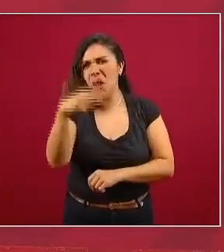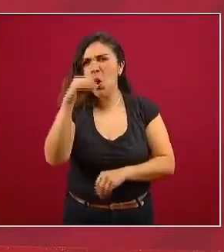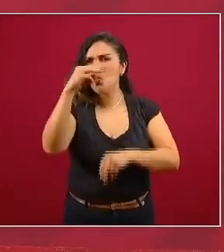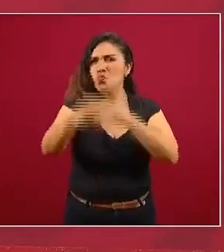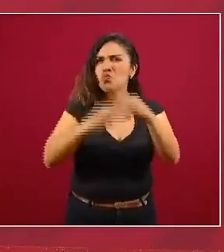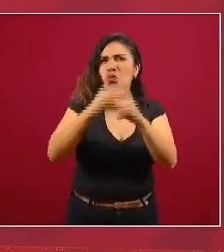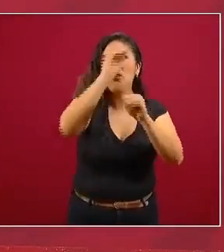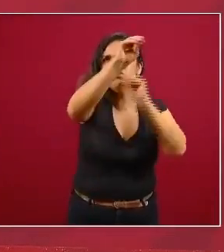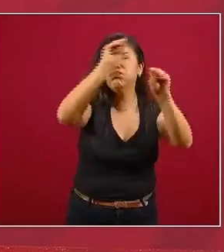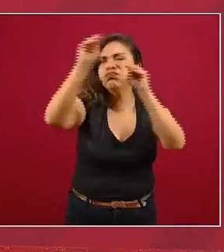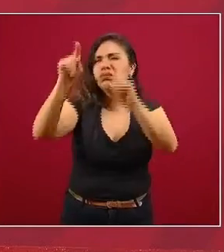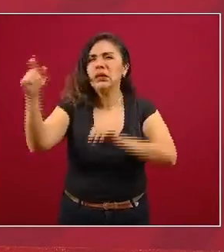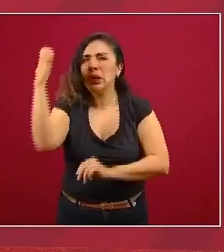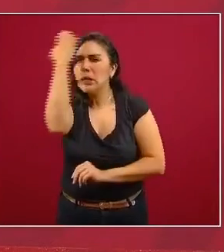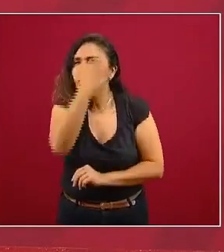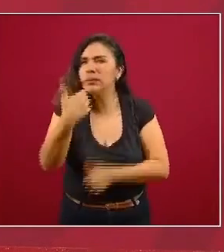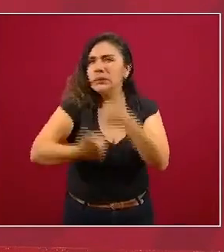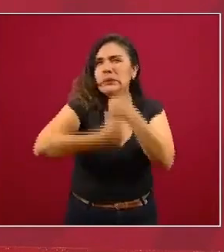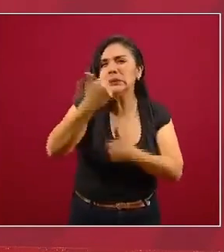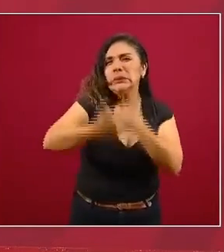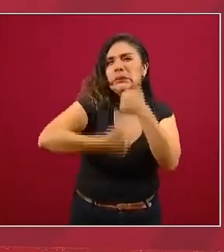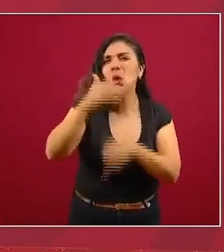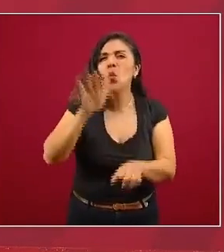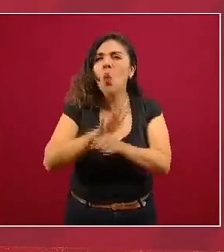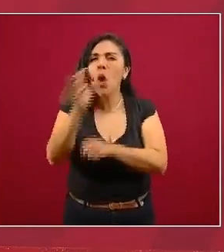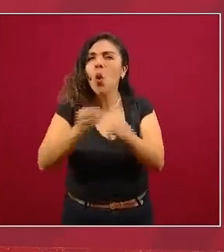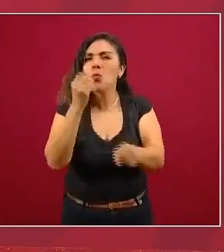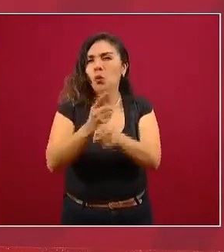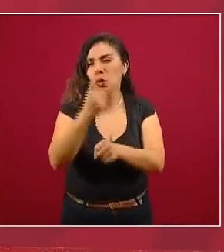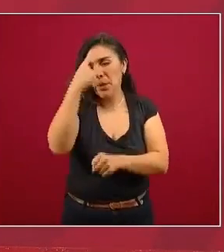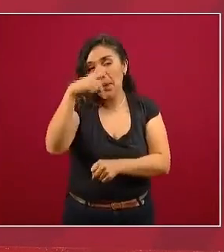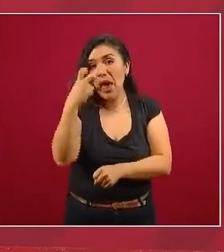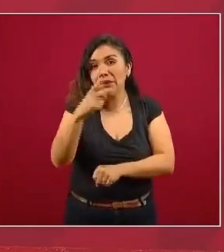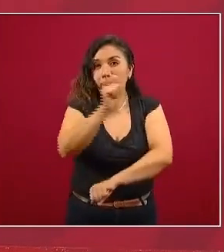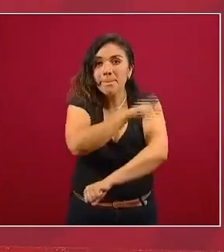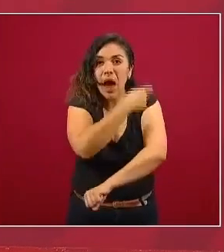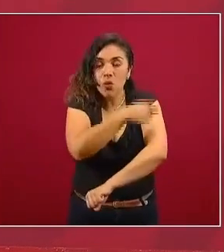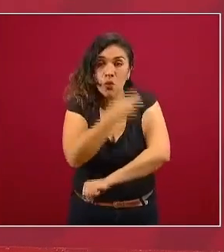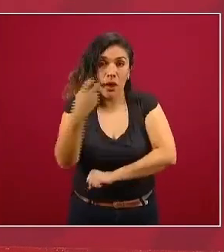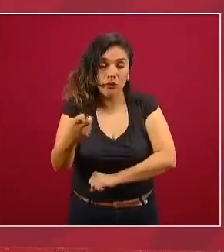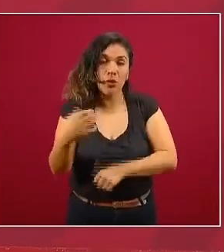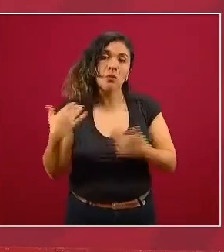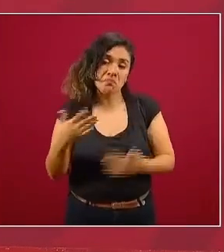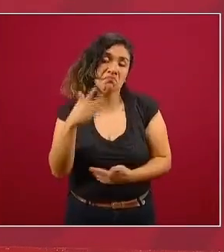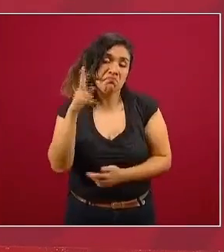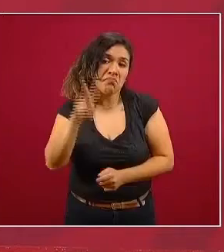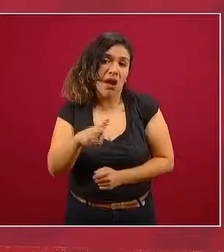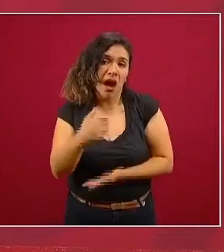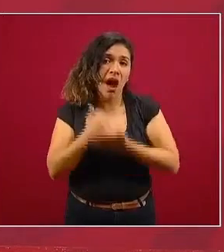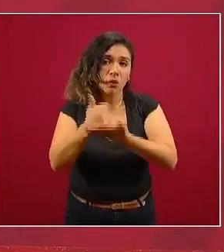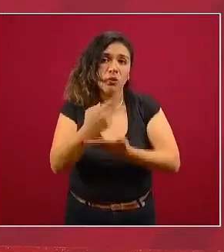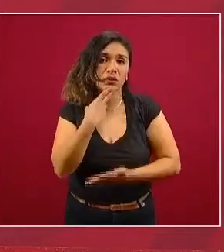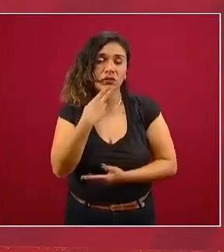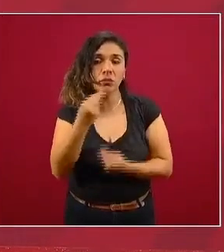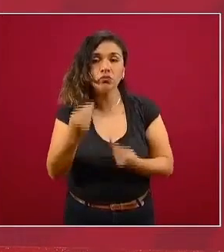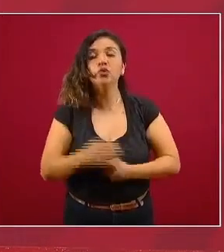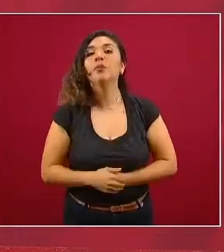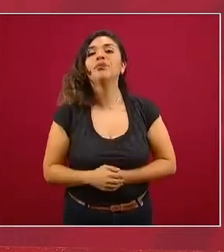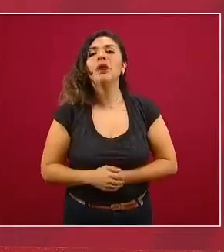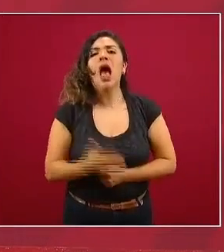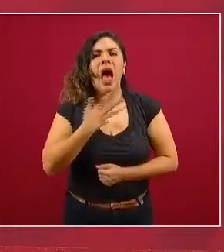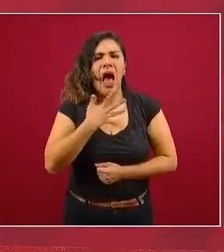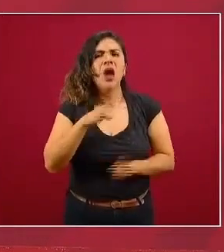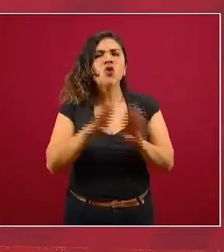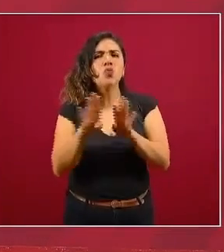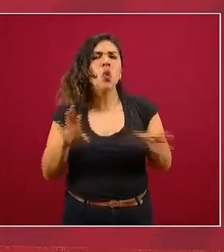han estado explorando las oportunidades de tener estas vacunas, lo cual es muy favorable. Y hay un punto